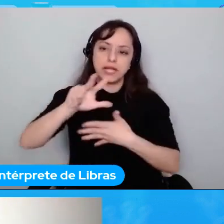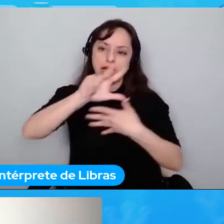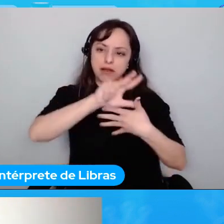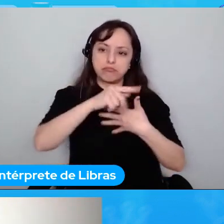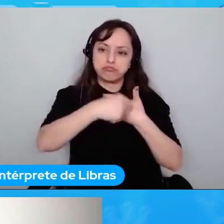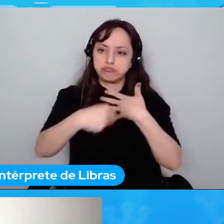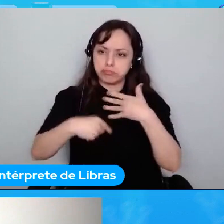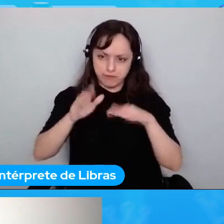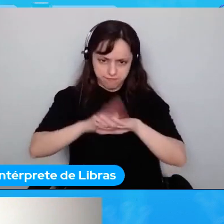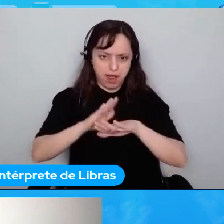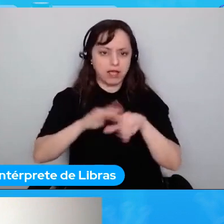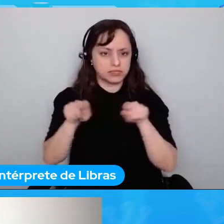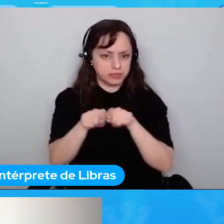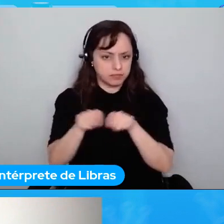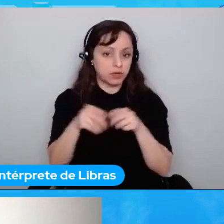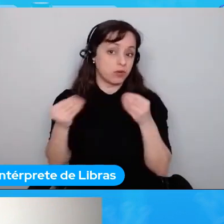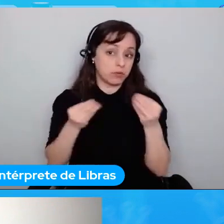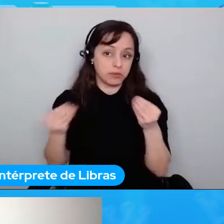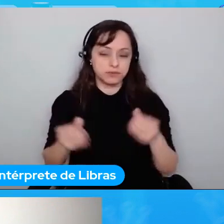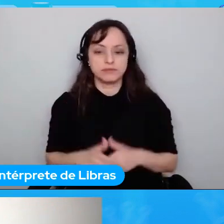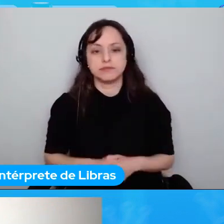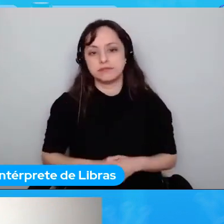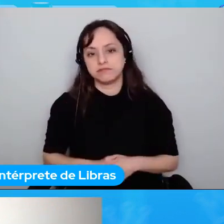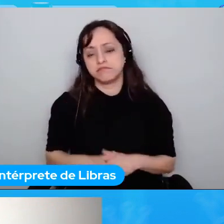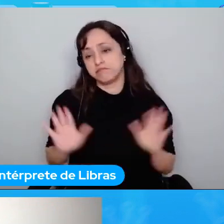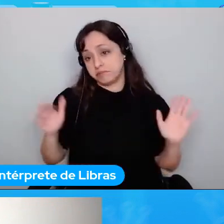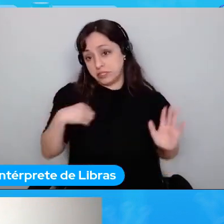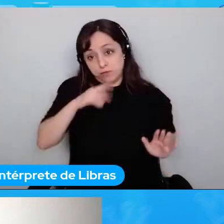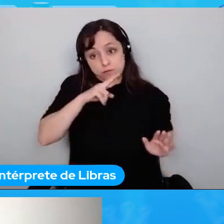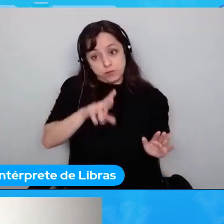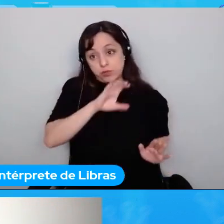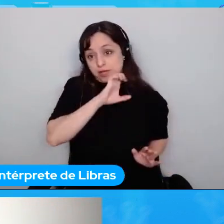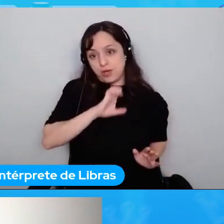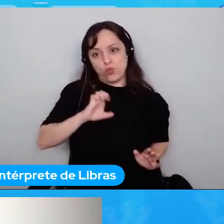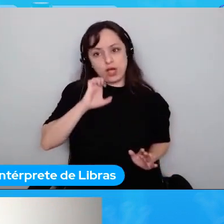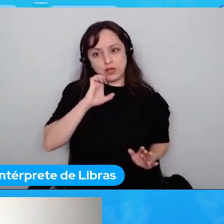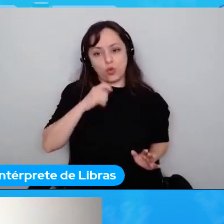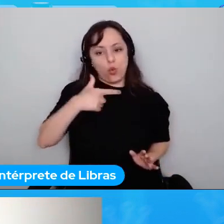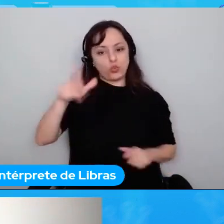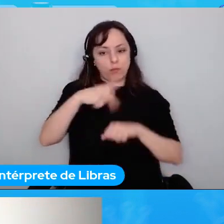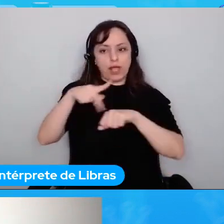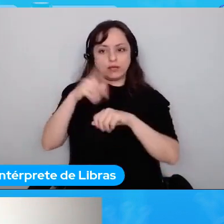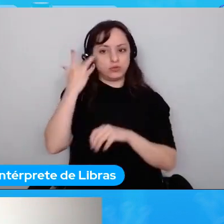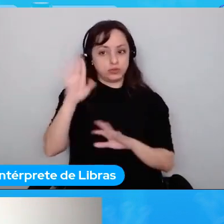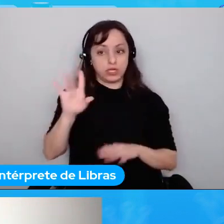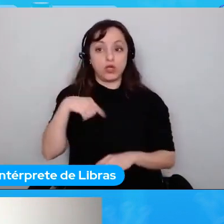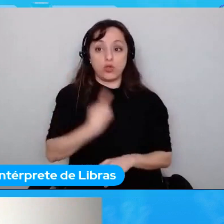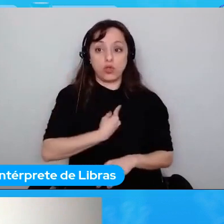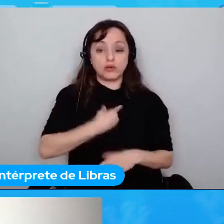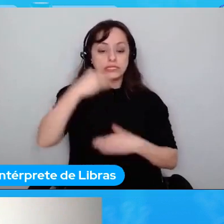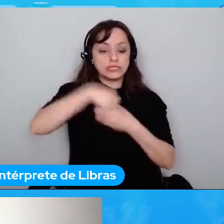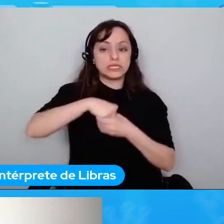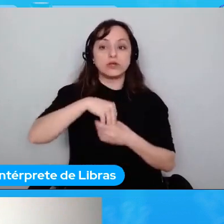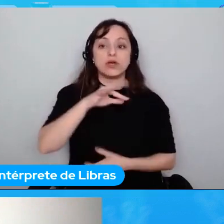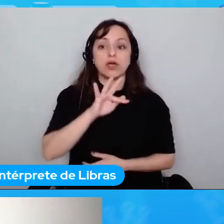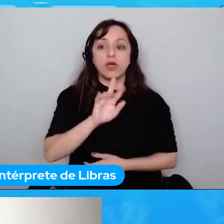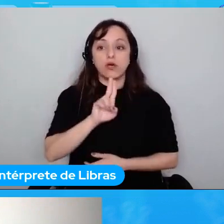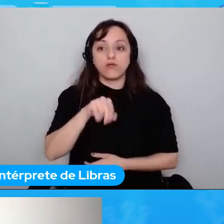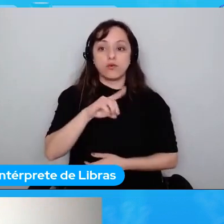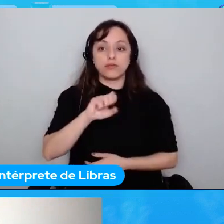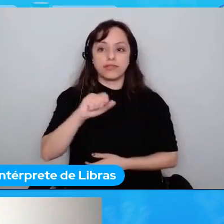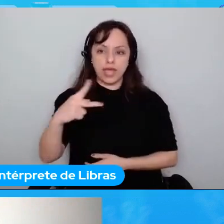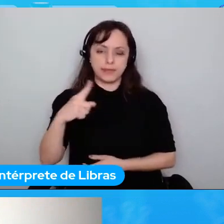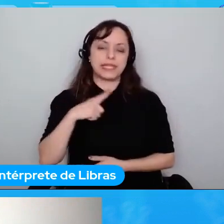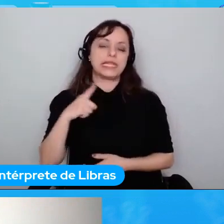situación? Bueno, te puedo hablar por Ecuador. Y okay. Justamente con Fundapi estamos en algunos proyectos